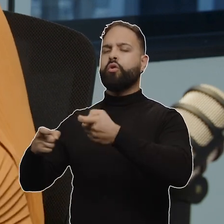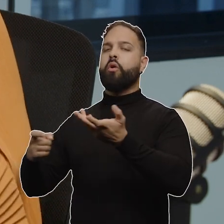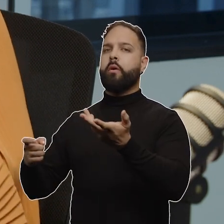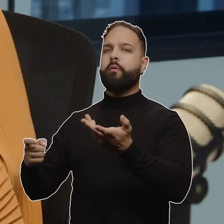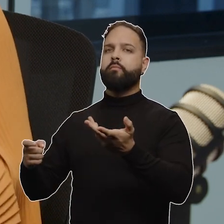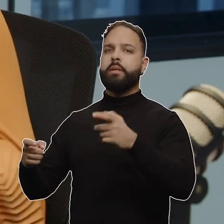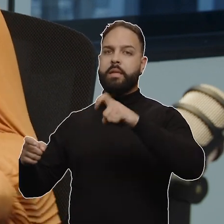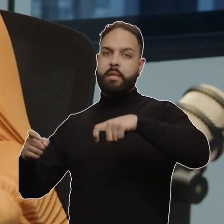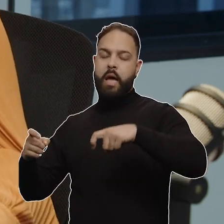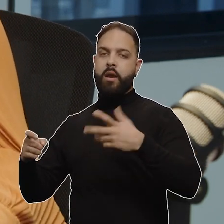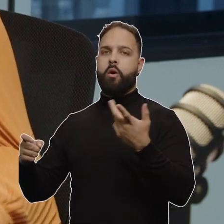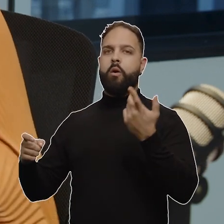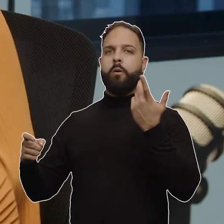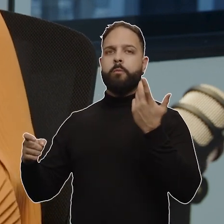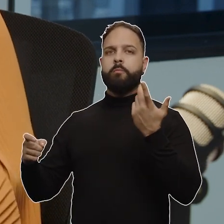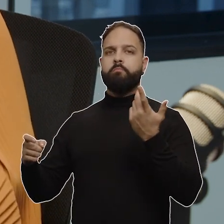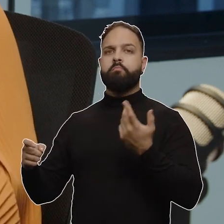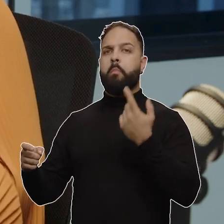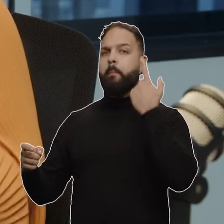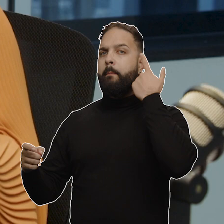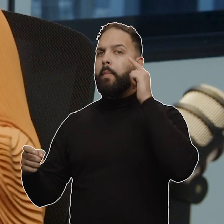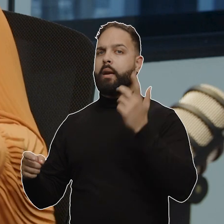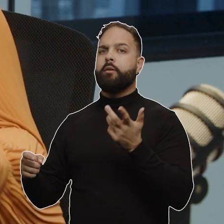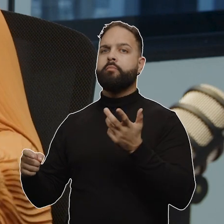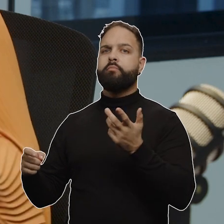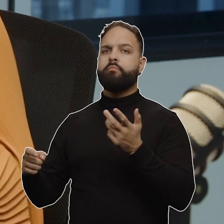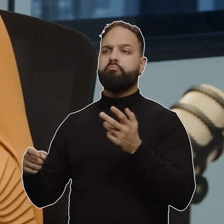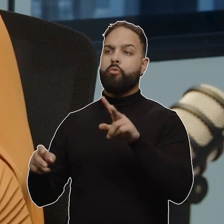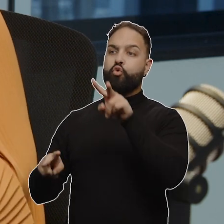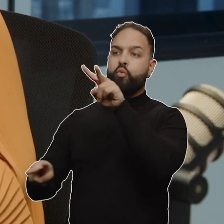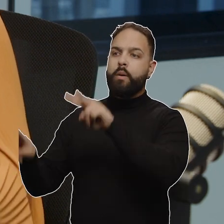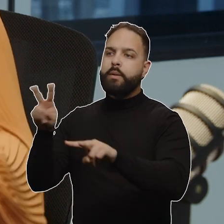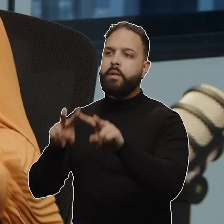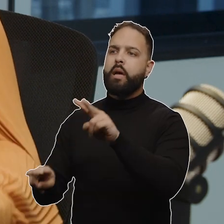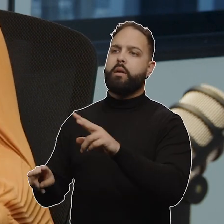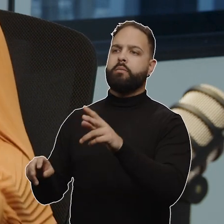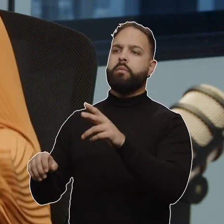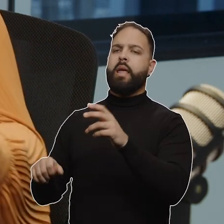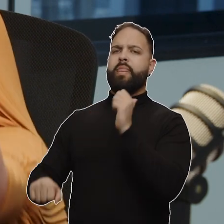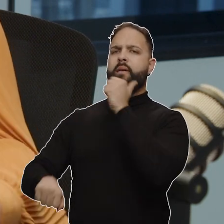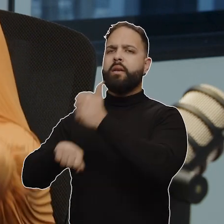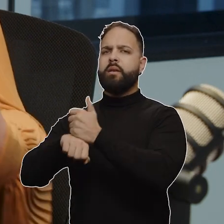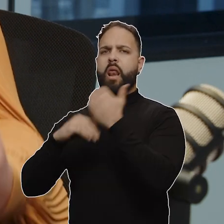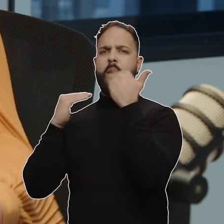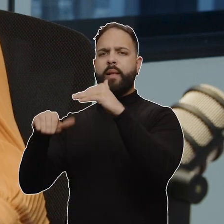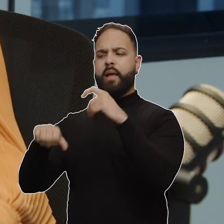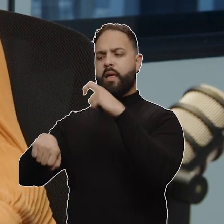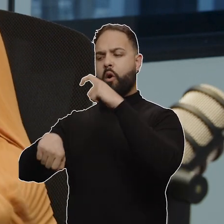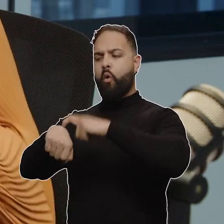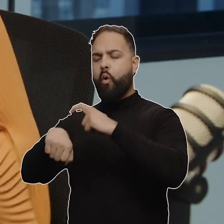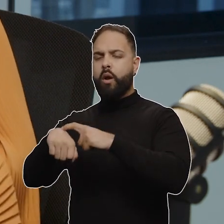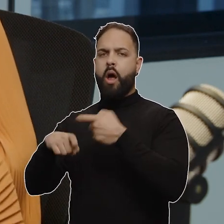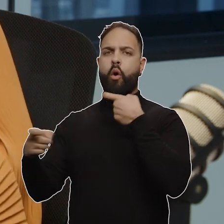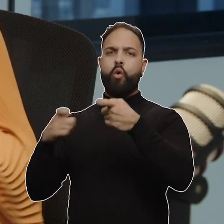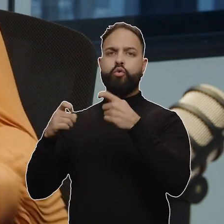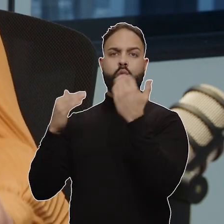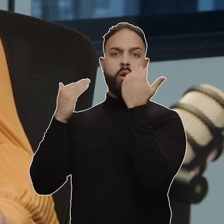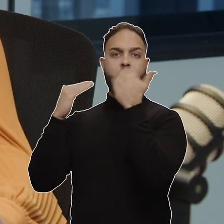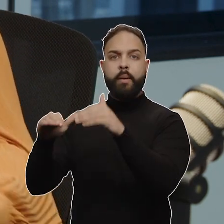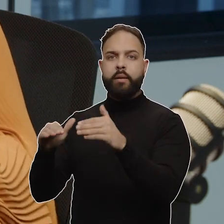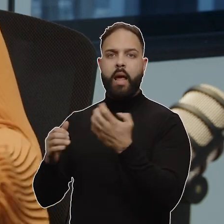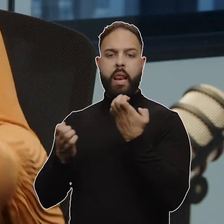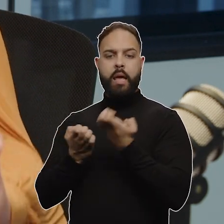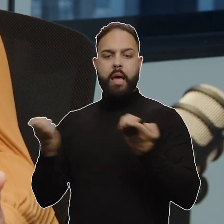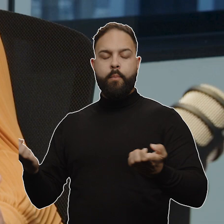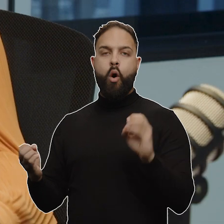establecer los controles parentales necesarios, a la vez que supervisan o establecen horarios de control de